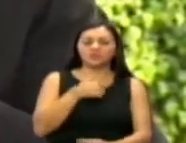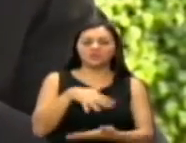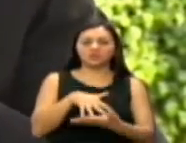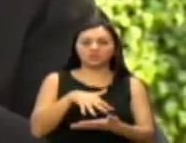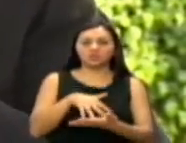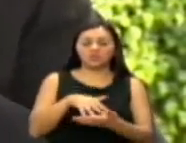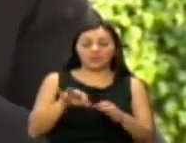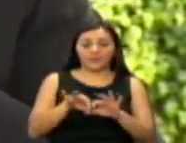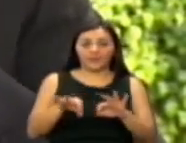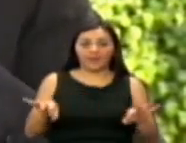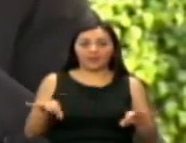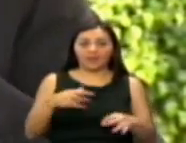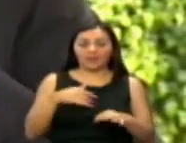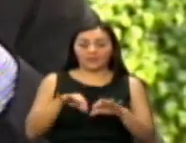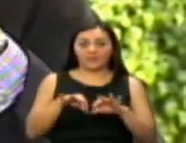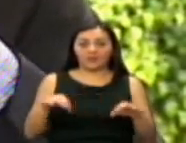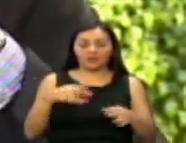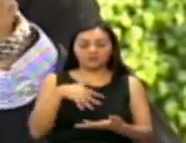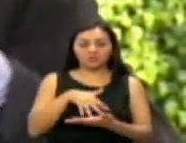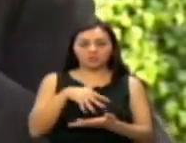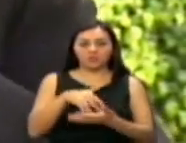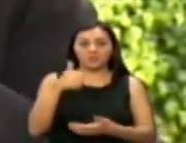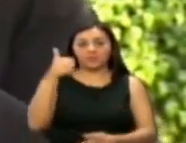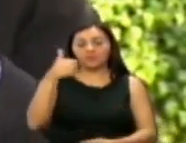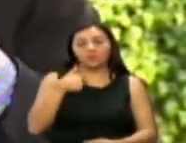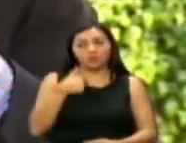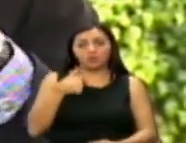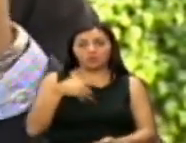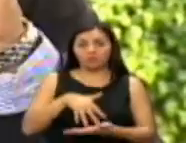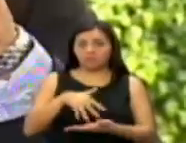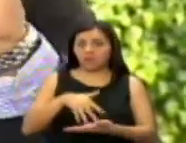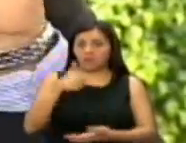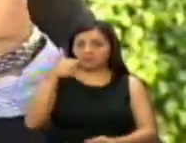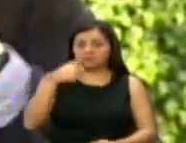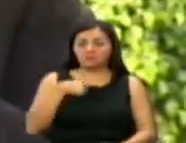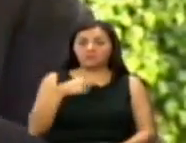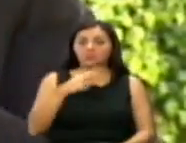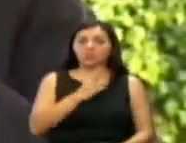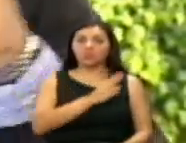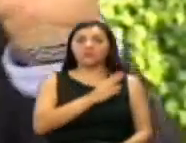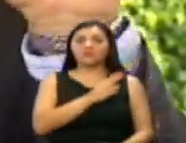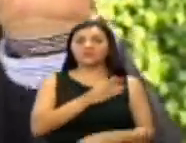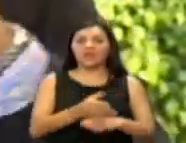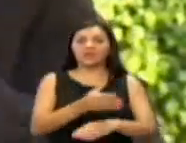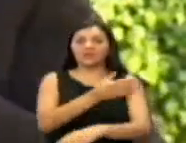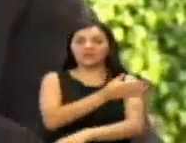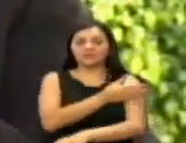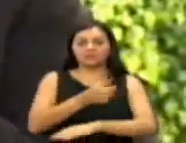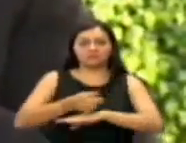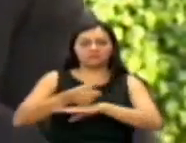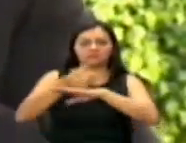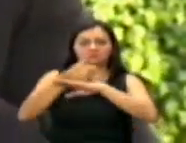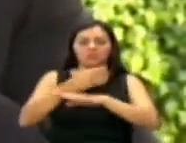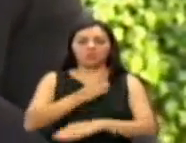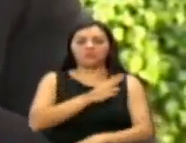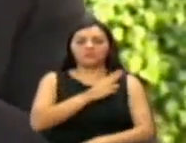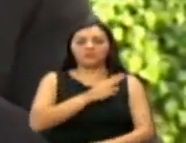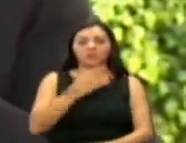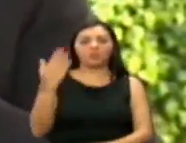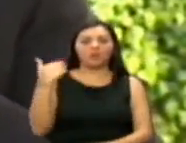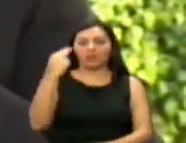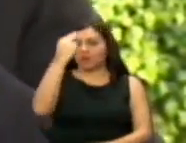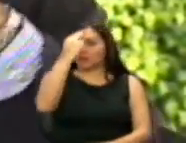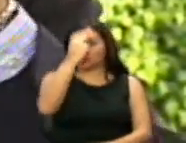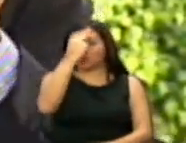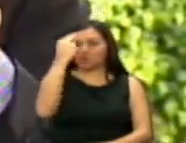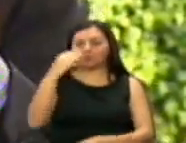becado, ¿no? Por buen rendimiento, perdonen que lo diga, pero porque era una universidad elitista en esa época, la Universidad de las Élites, en Guayaquil era la Universidad